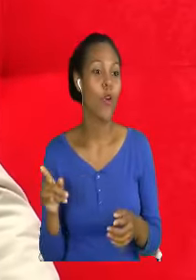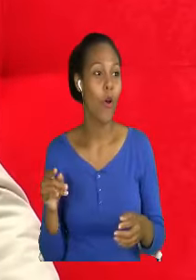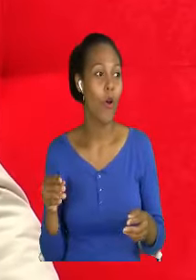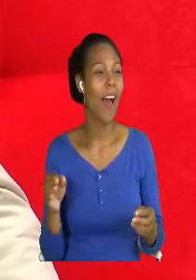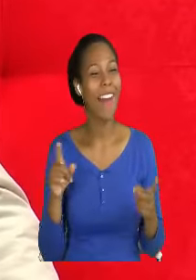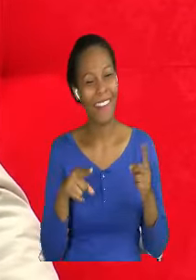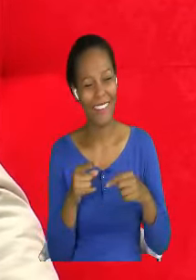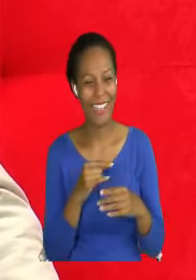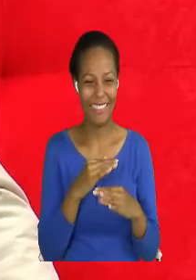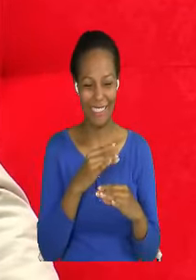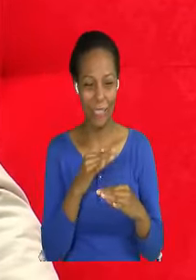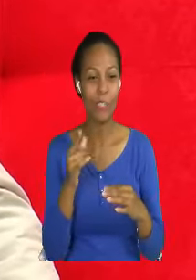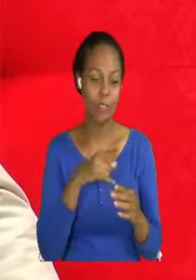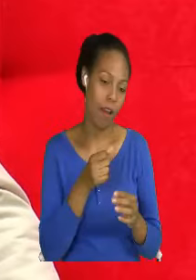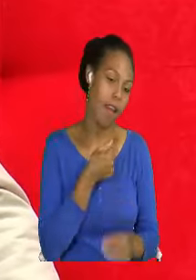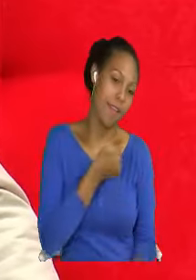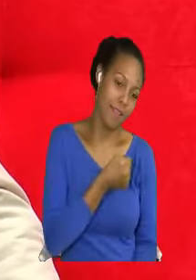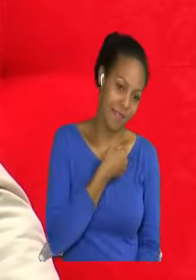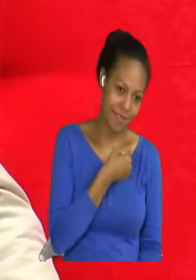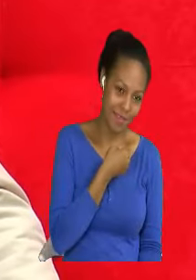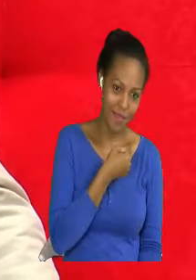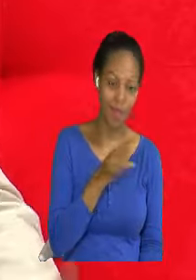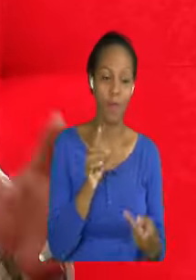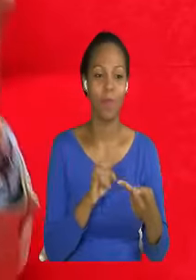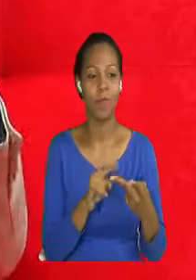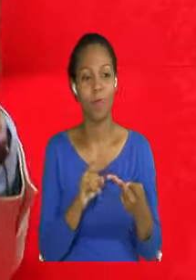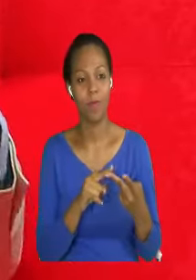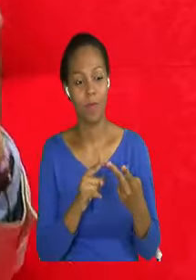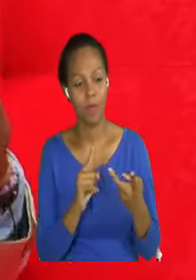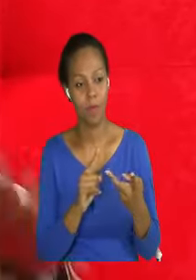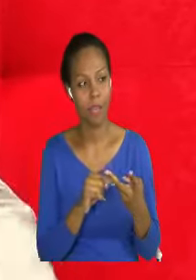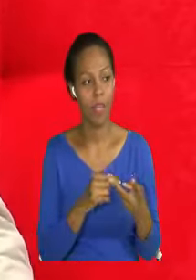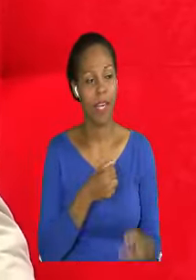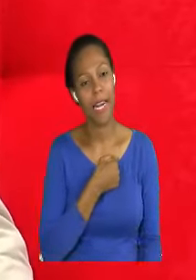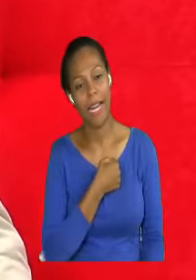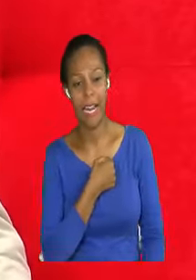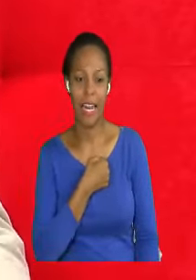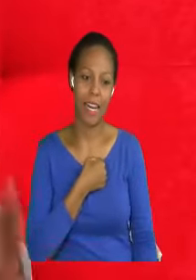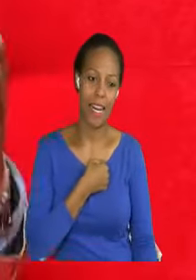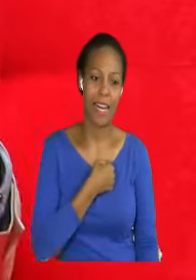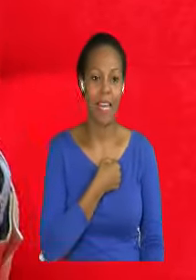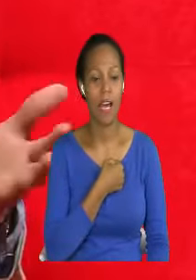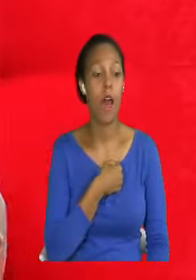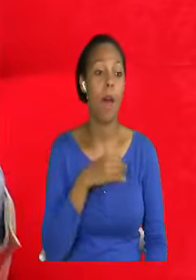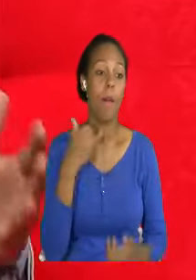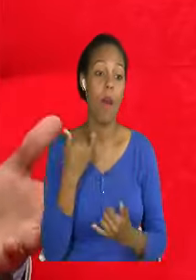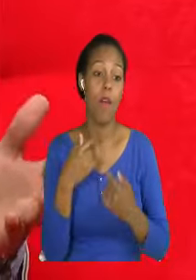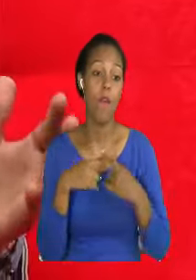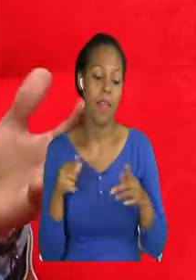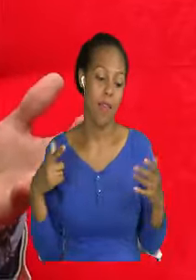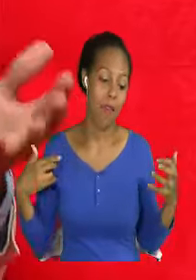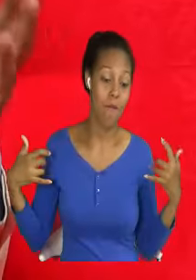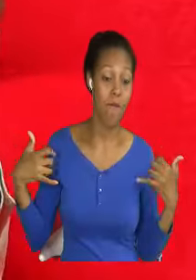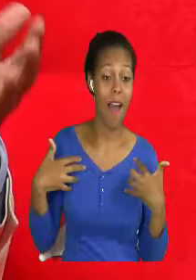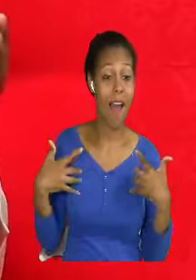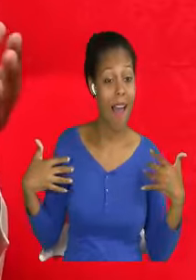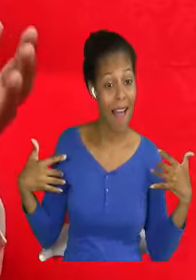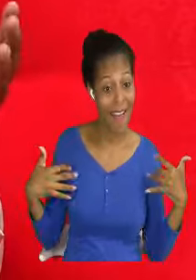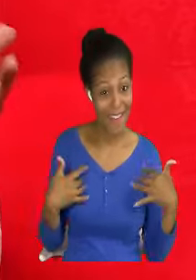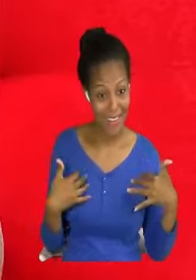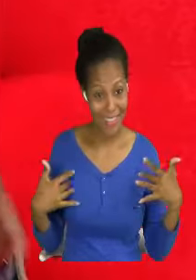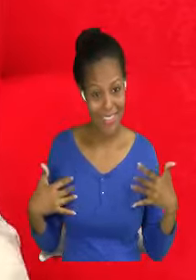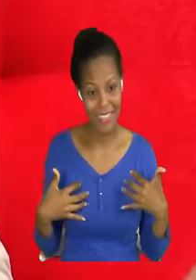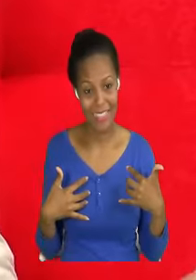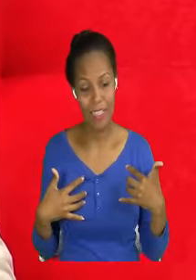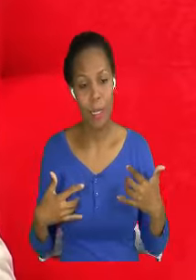veces. Ahorita la diferencia es que es vallenato. Algo sí es importante es que es